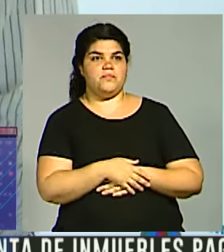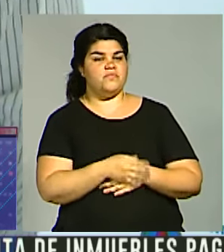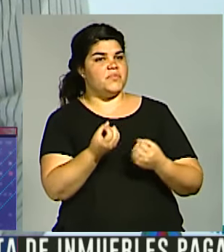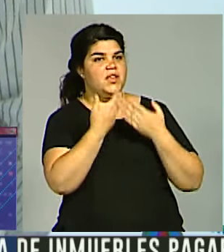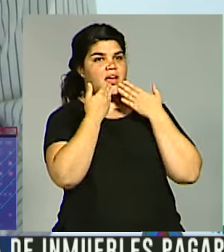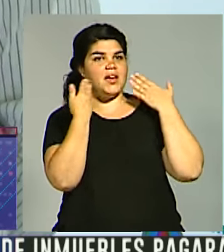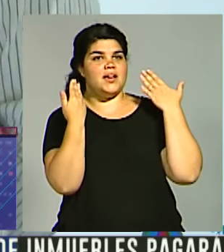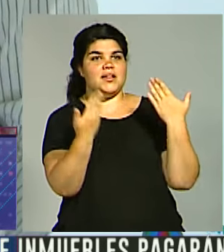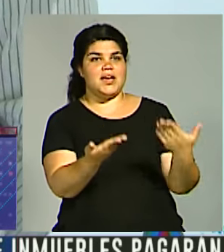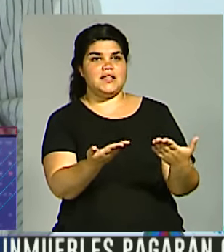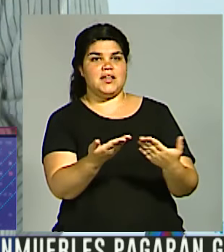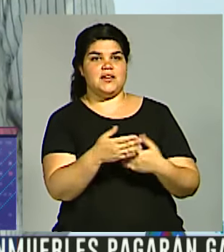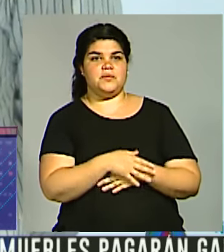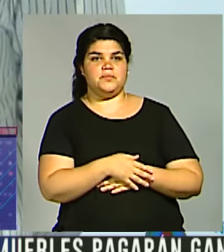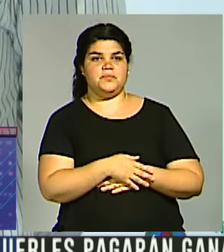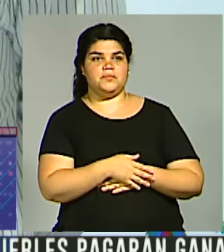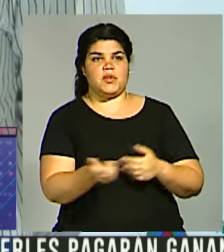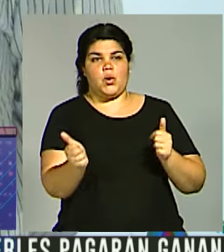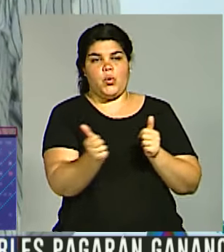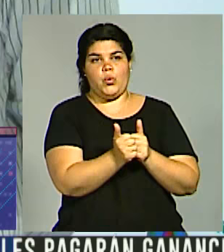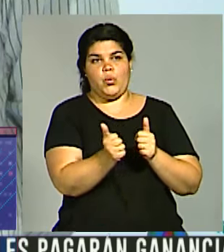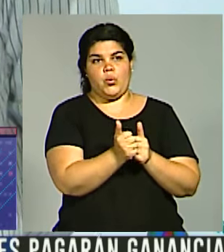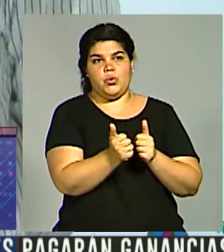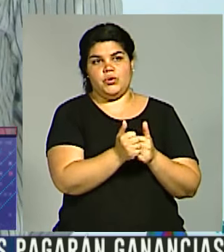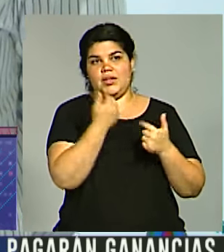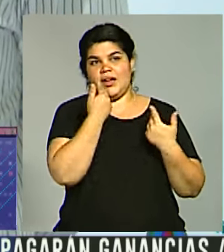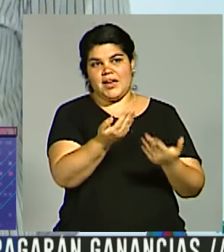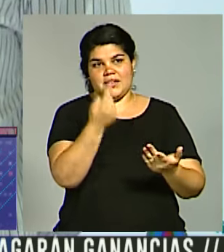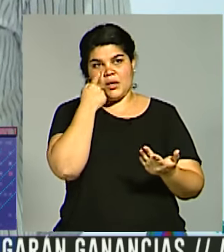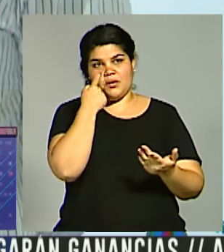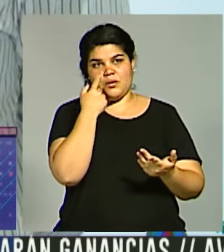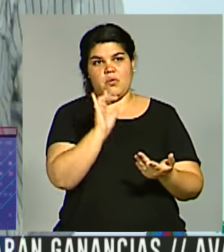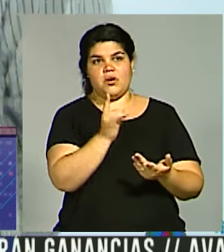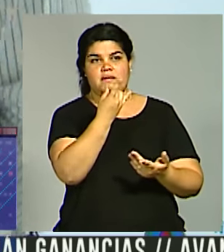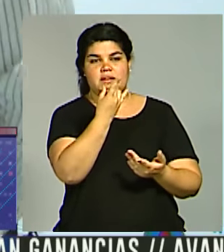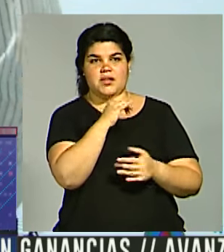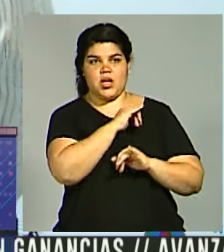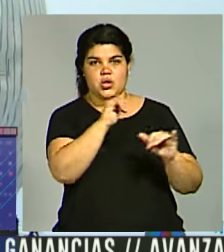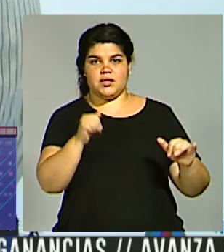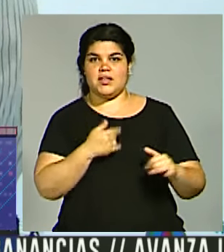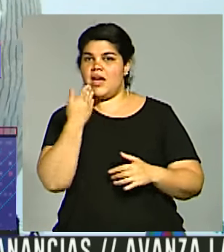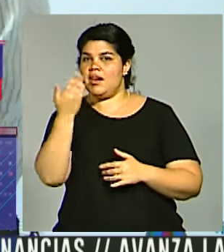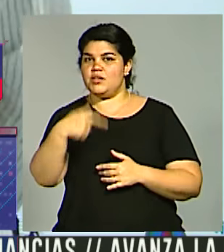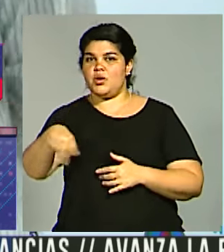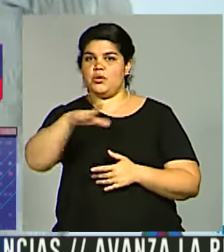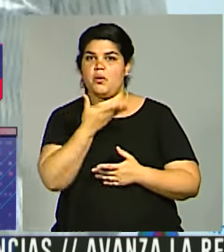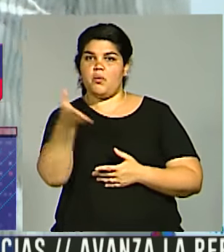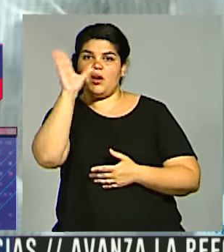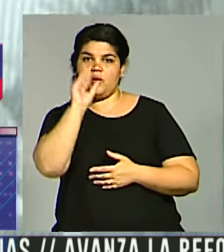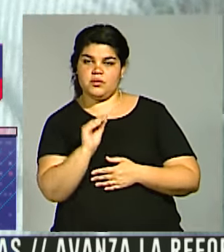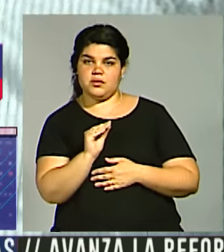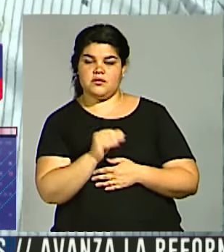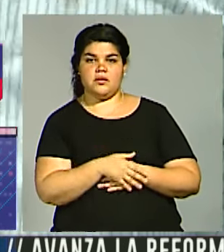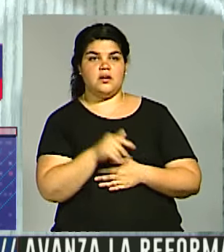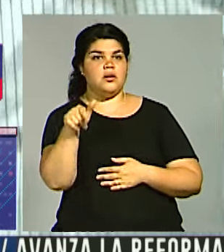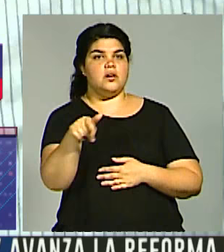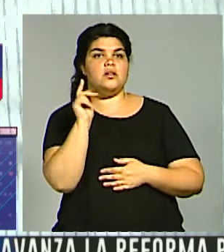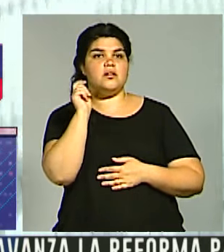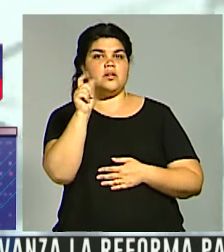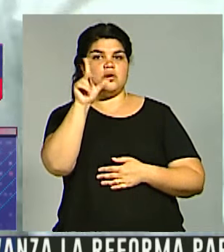Rodrigo, te agradecemos por estar un ratito acá con nosotros en el vivo en Universidad Noticias. Gracias a ustedes, que estén muy bien, buenas noches. Allí pasaba